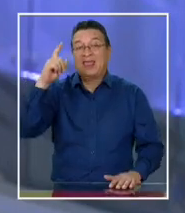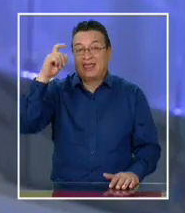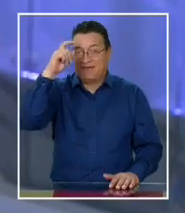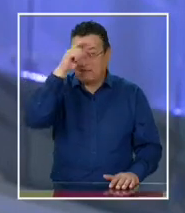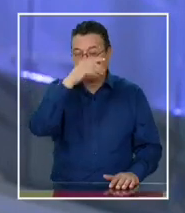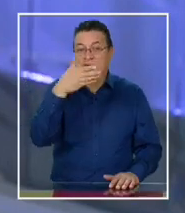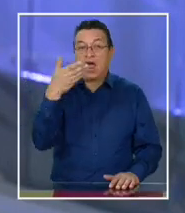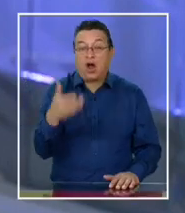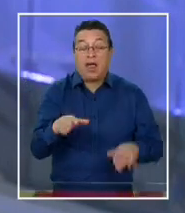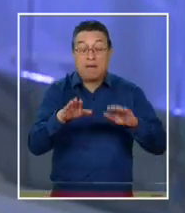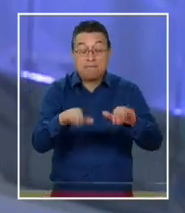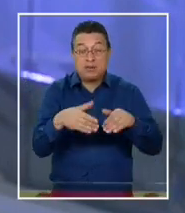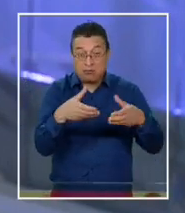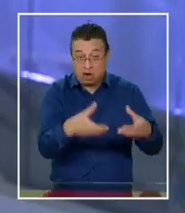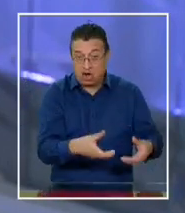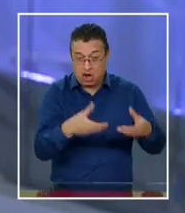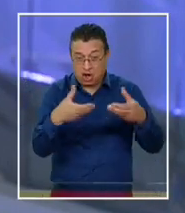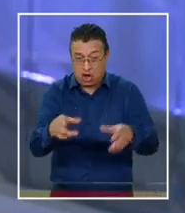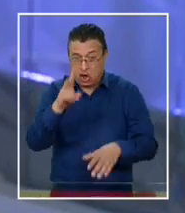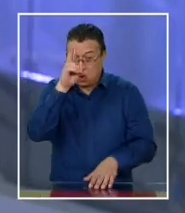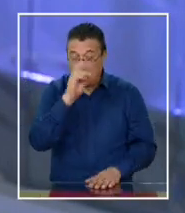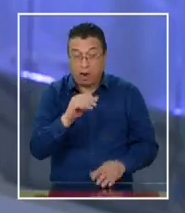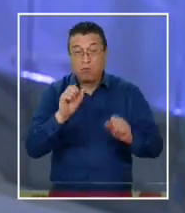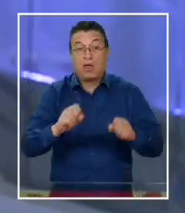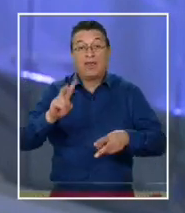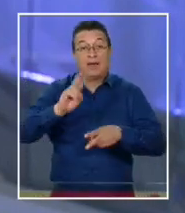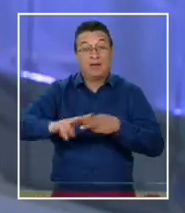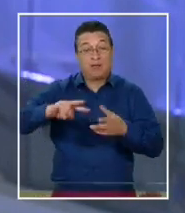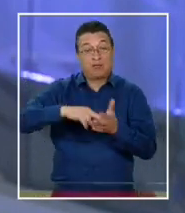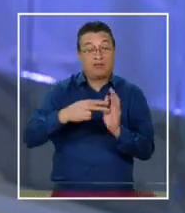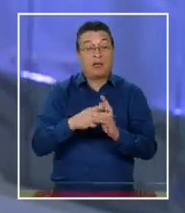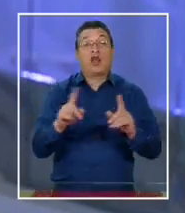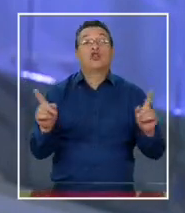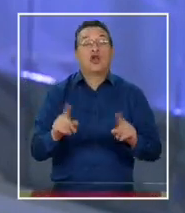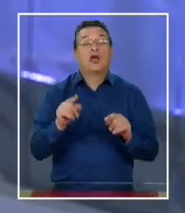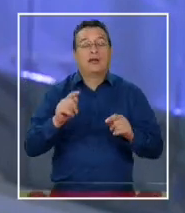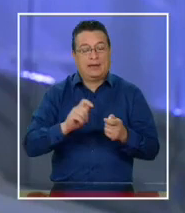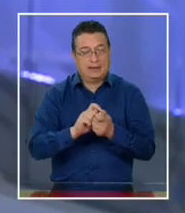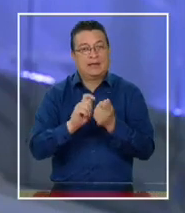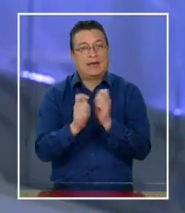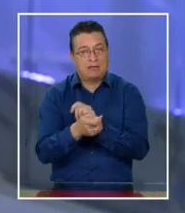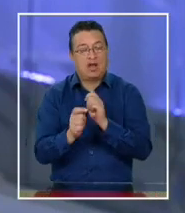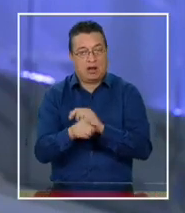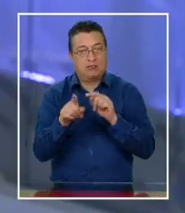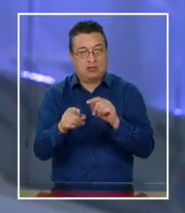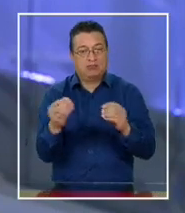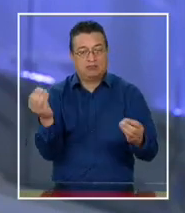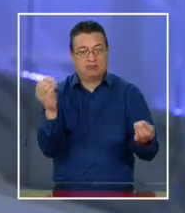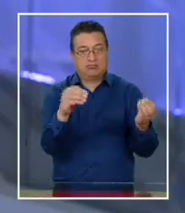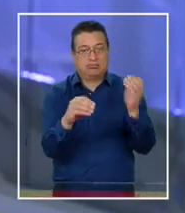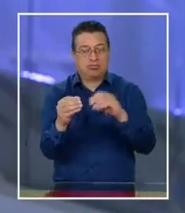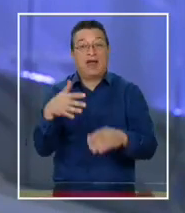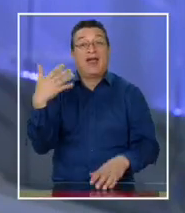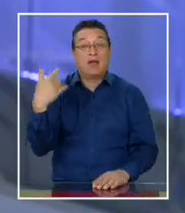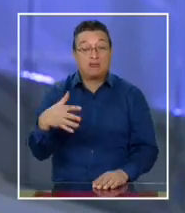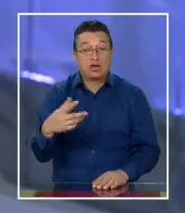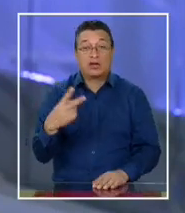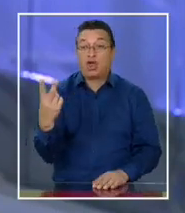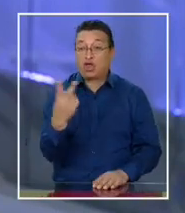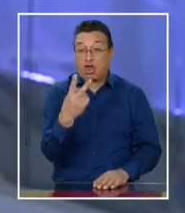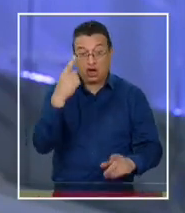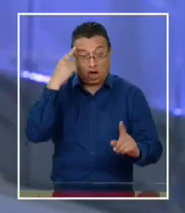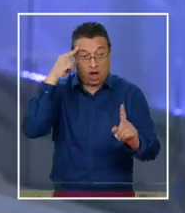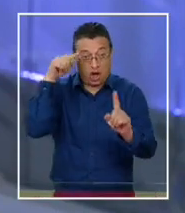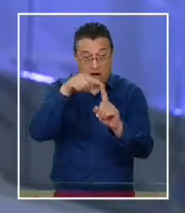que ahora con el mismo proyecto Exacto podamos resolver el problema Entonces va a haber que hacer cambios esa formulación Lo importante es que los dos grandes